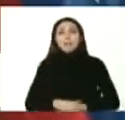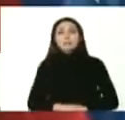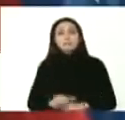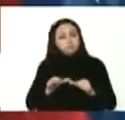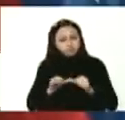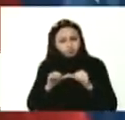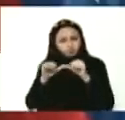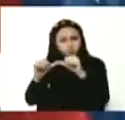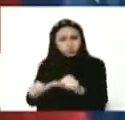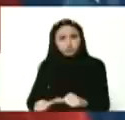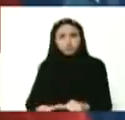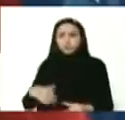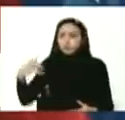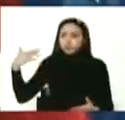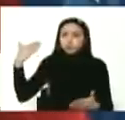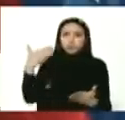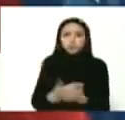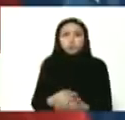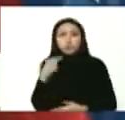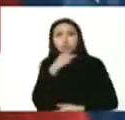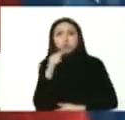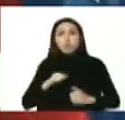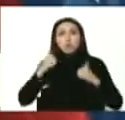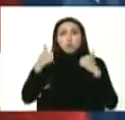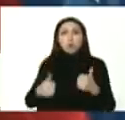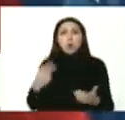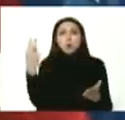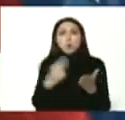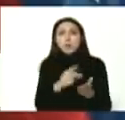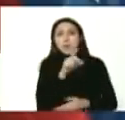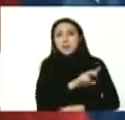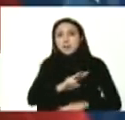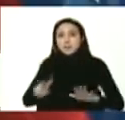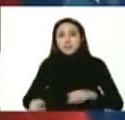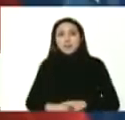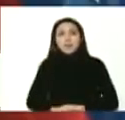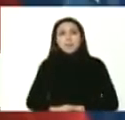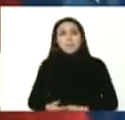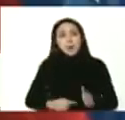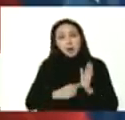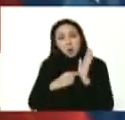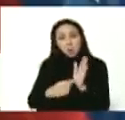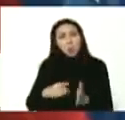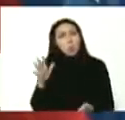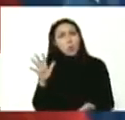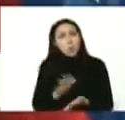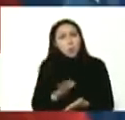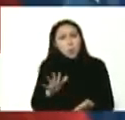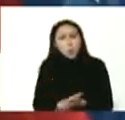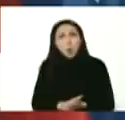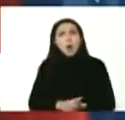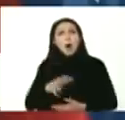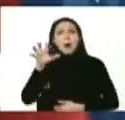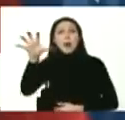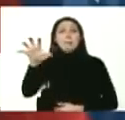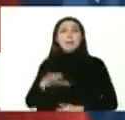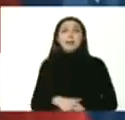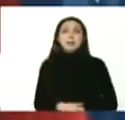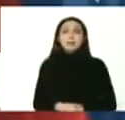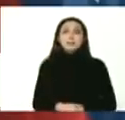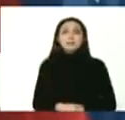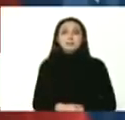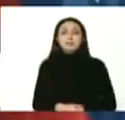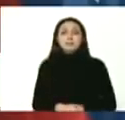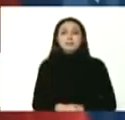desde agosto del año 2017 en favor de su tranquilidad, en favor de la estabilidad de la patria. En